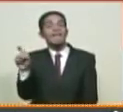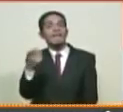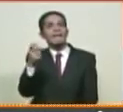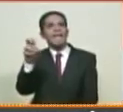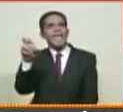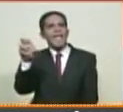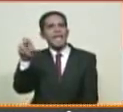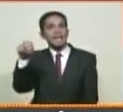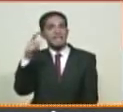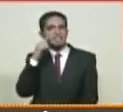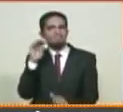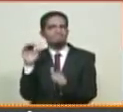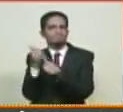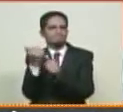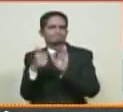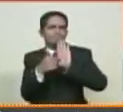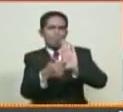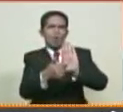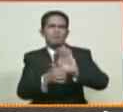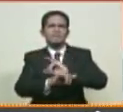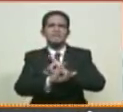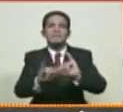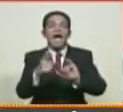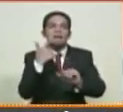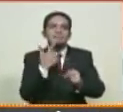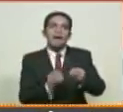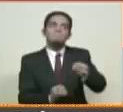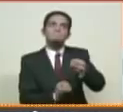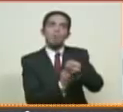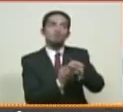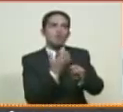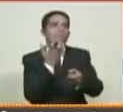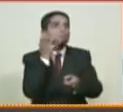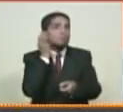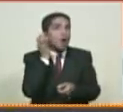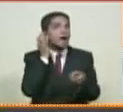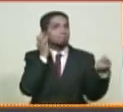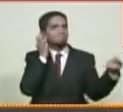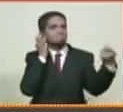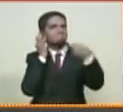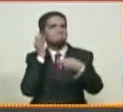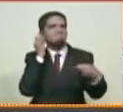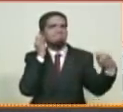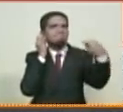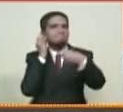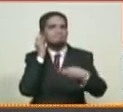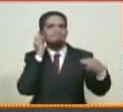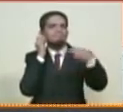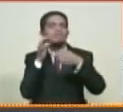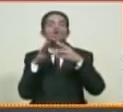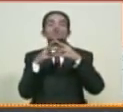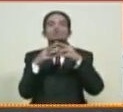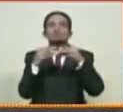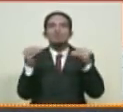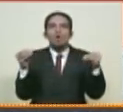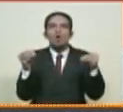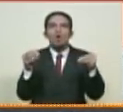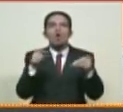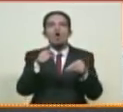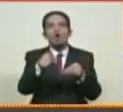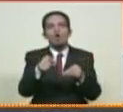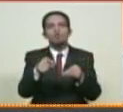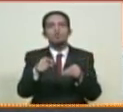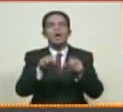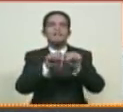está plenamente demostrado que era el soporte financiero y logístico del magnicidio en grado de